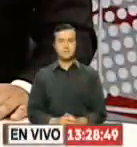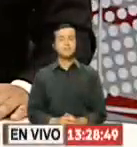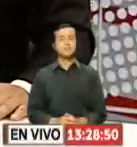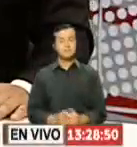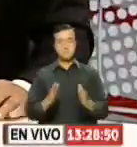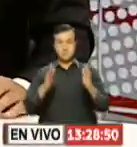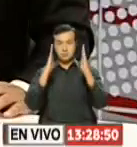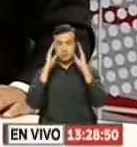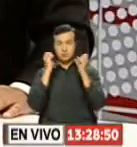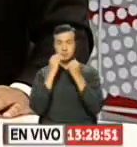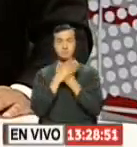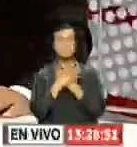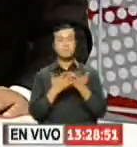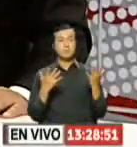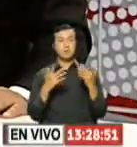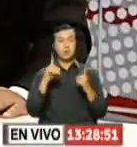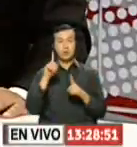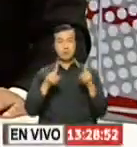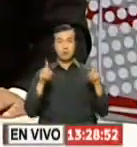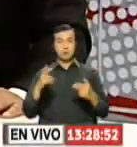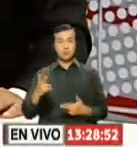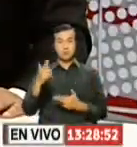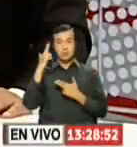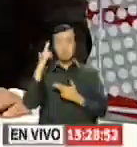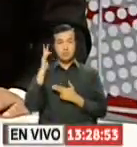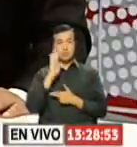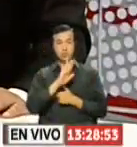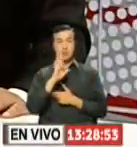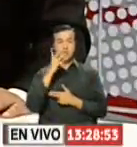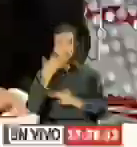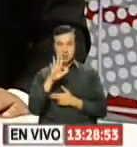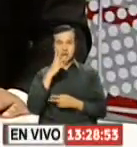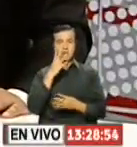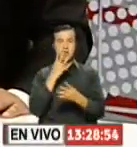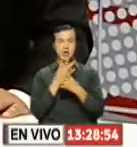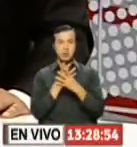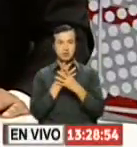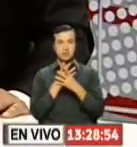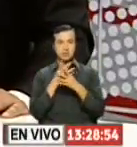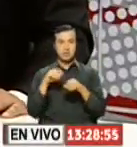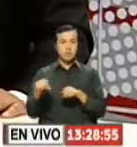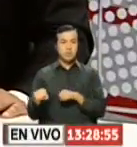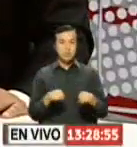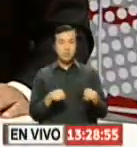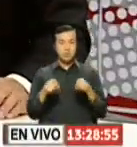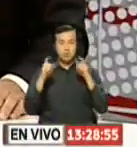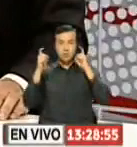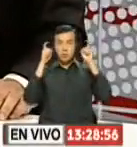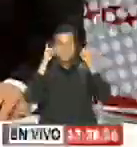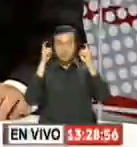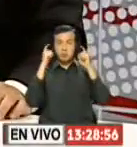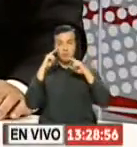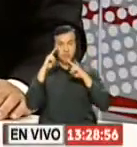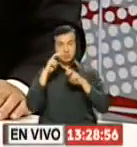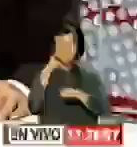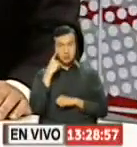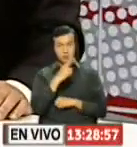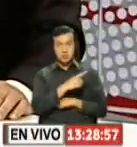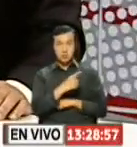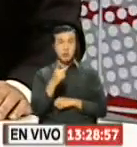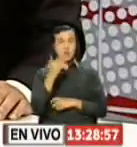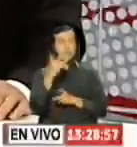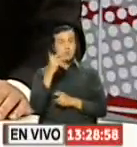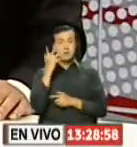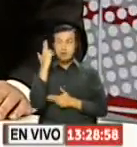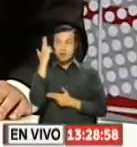Y atención a la siguiente información, varios militares en servicio activo fueron detenidos en un operativo de control. Se investiga una posible venta